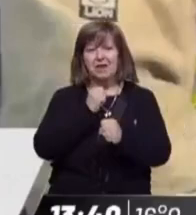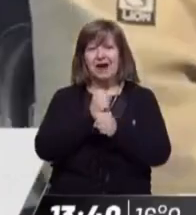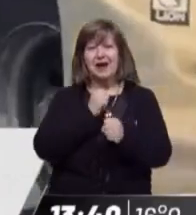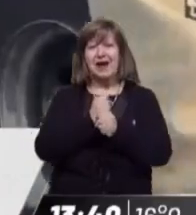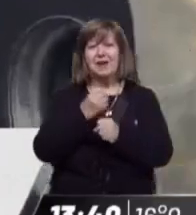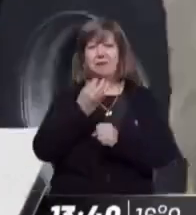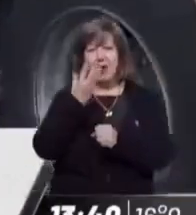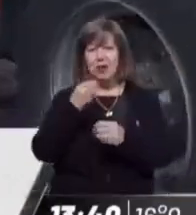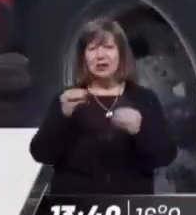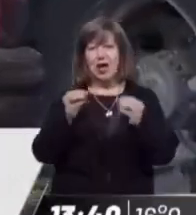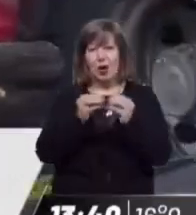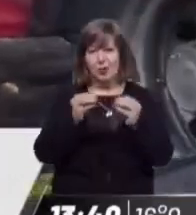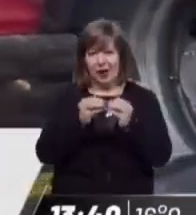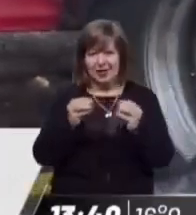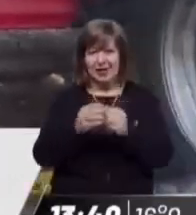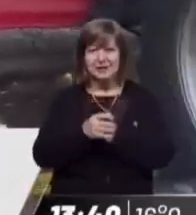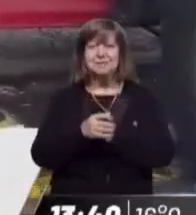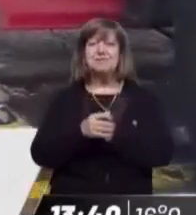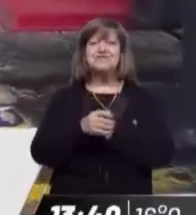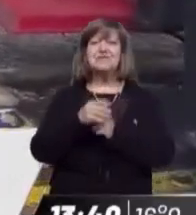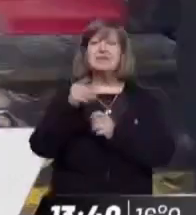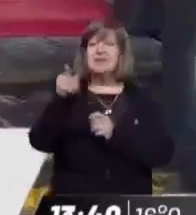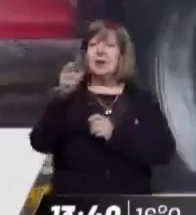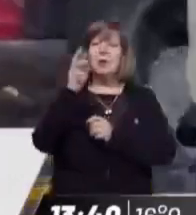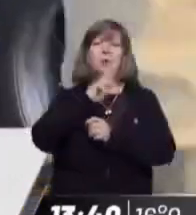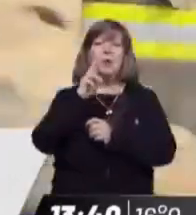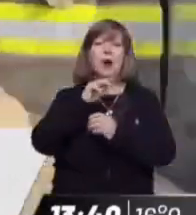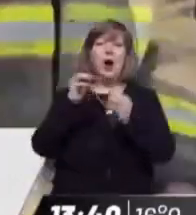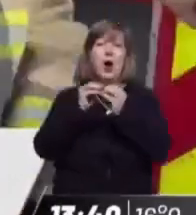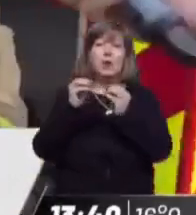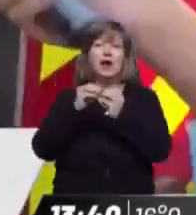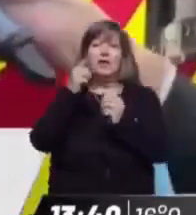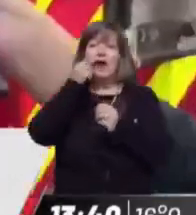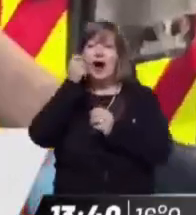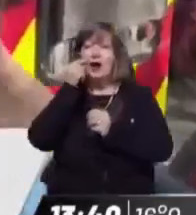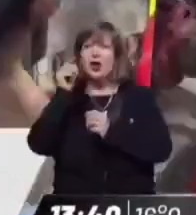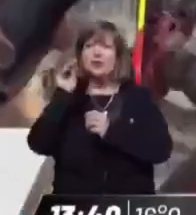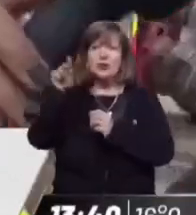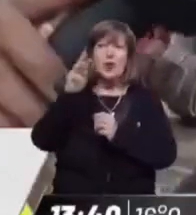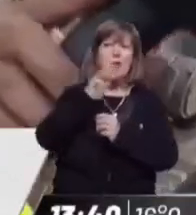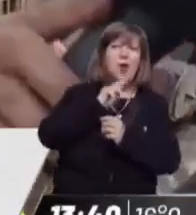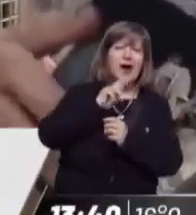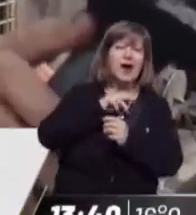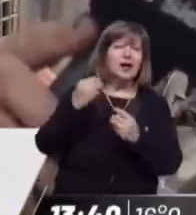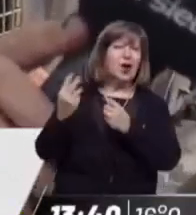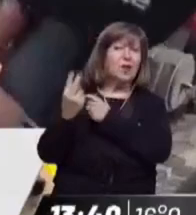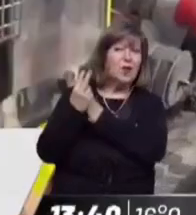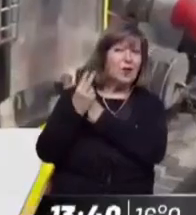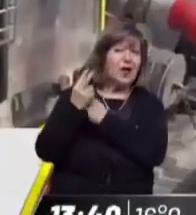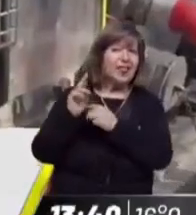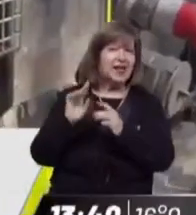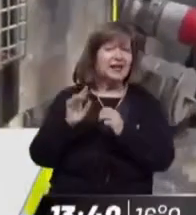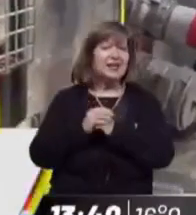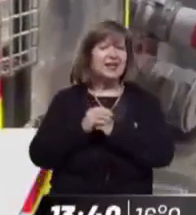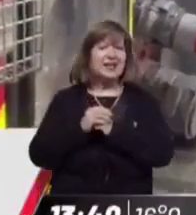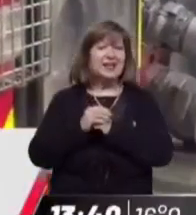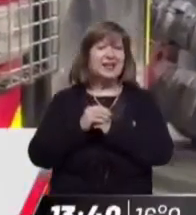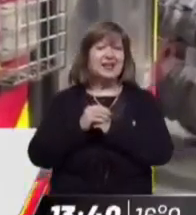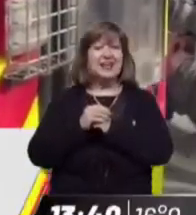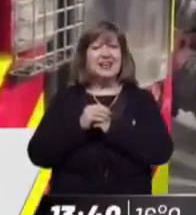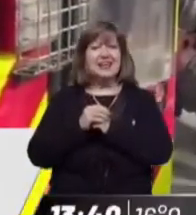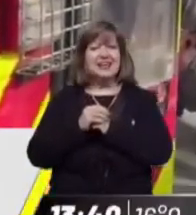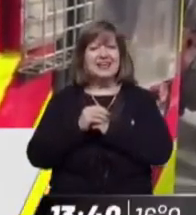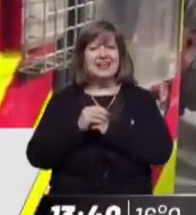compañeros. Compañeros, ¿cómo te tratan siendo mujer? No, bien, bien. Cuidan, ¿cómo es adentro ahí?